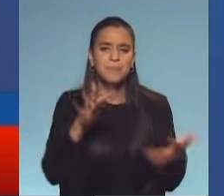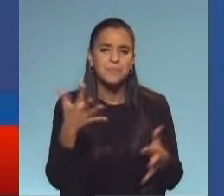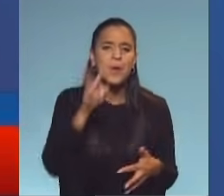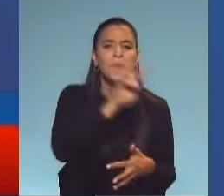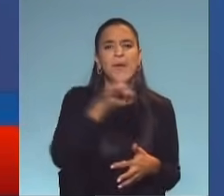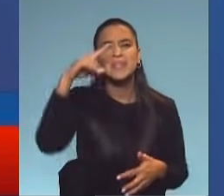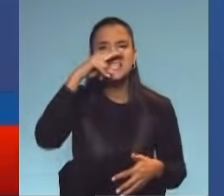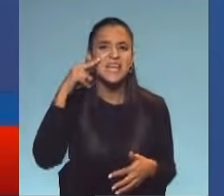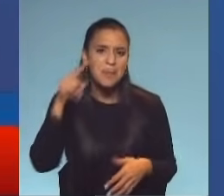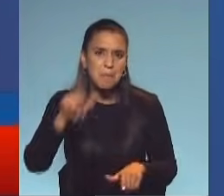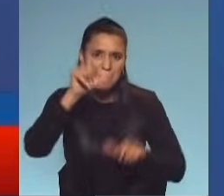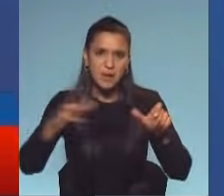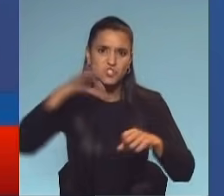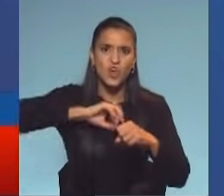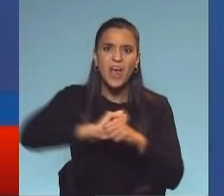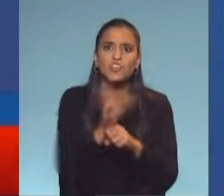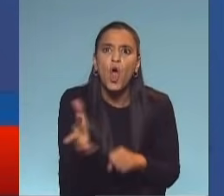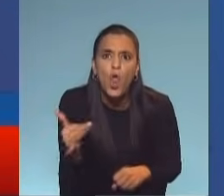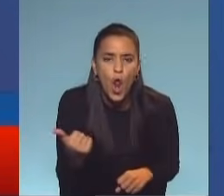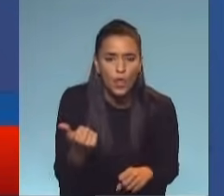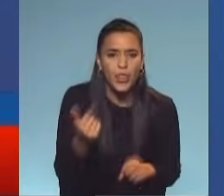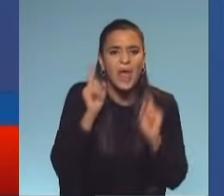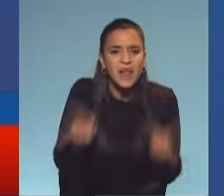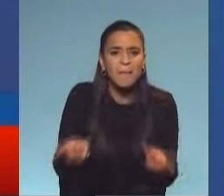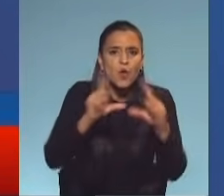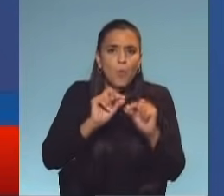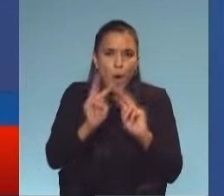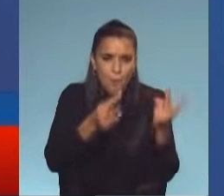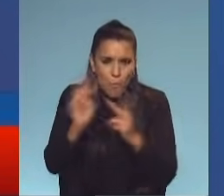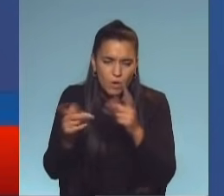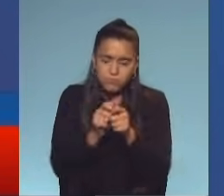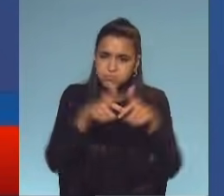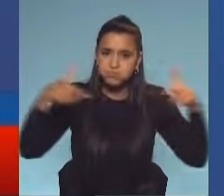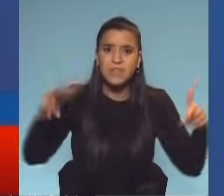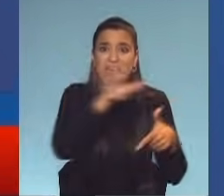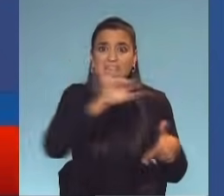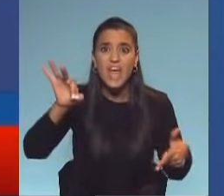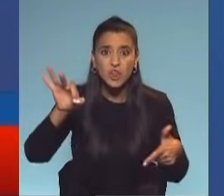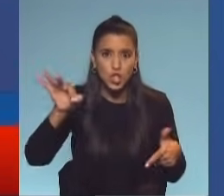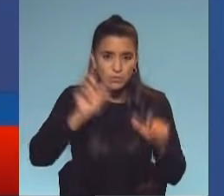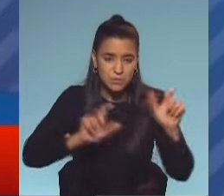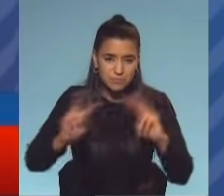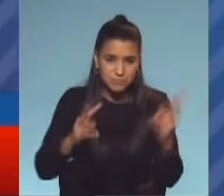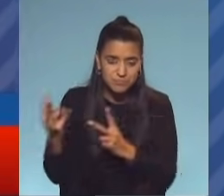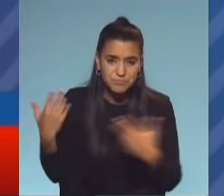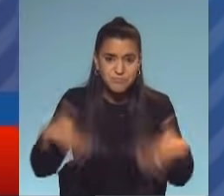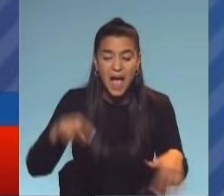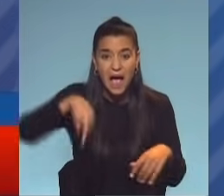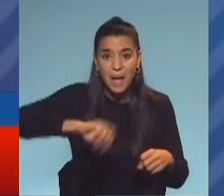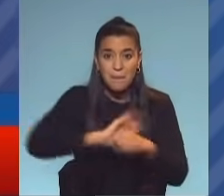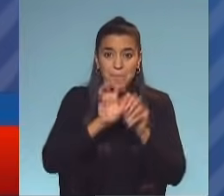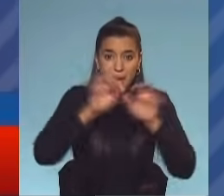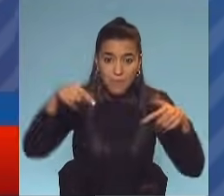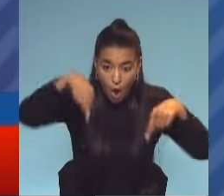los 27.000 todos los días, y también una cifra de muertos que ascendió a los 500. En plena pandemia, aquí hoy